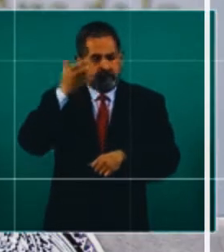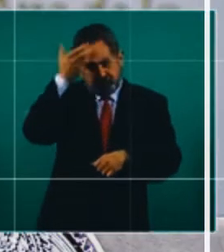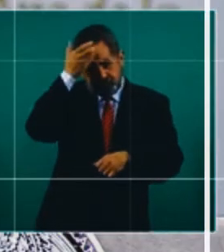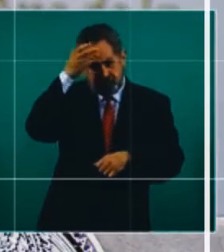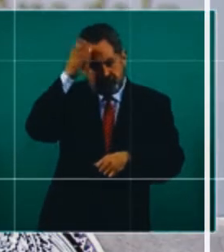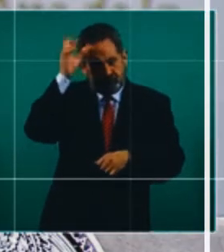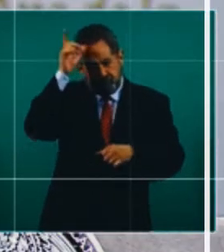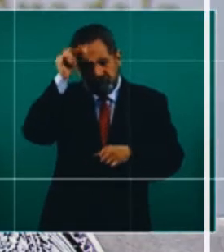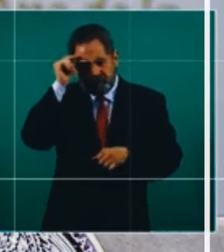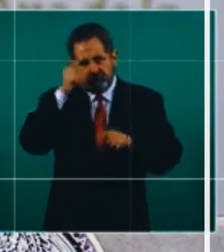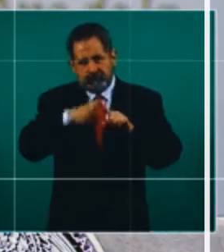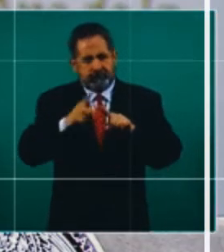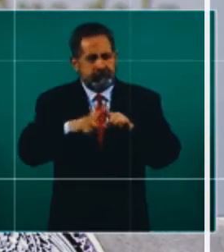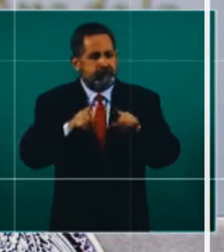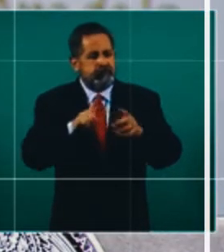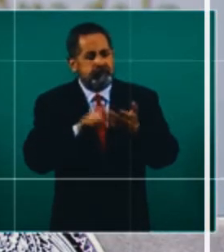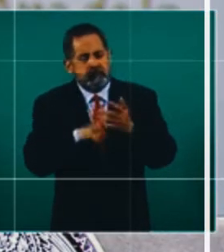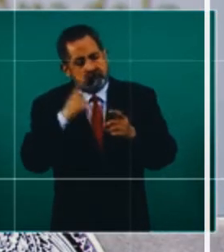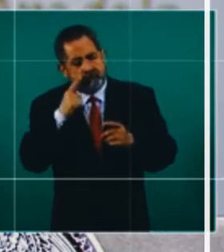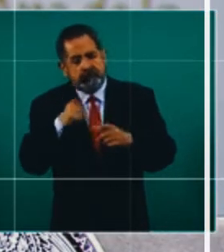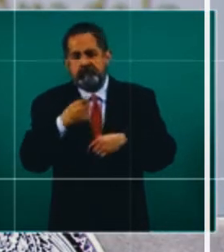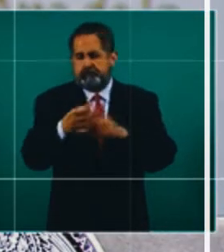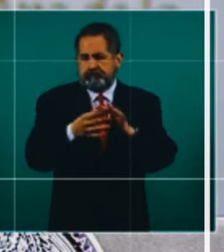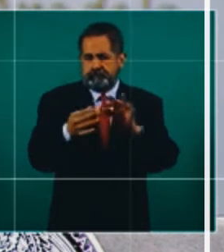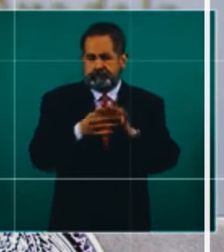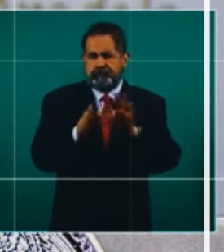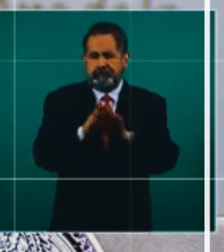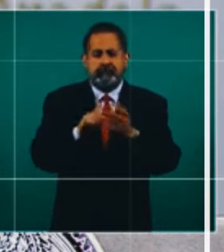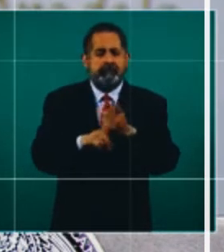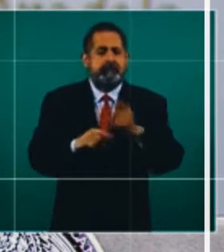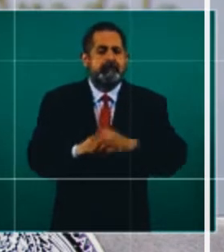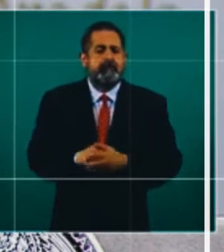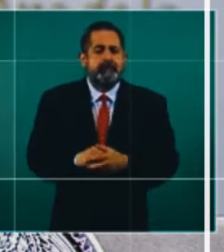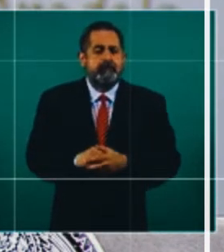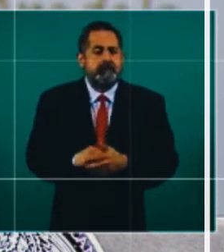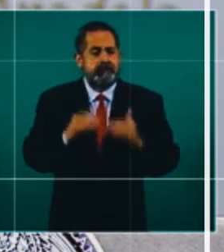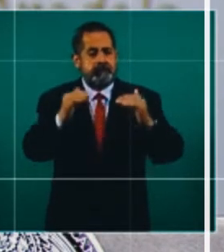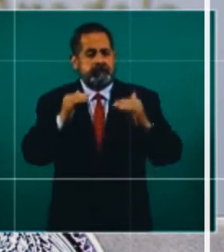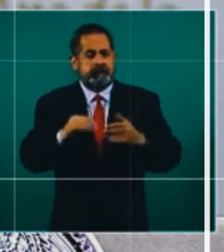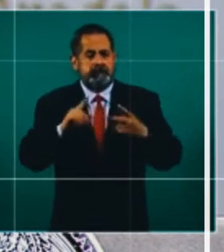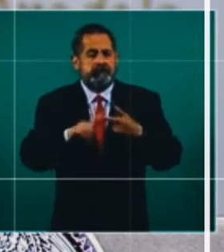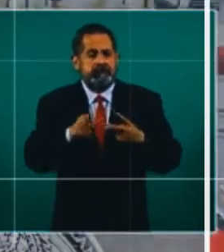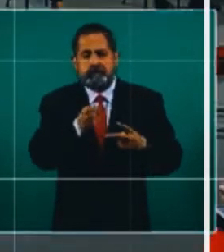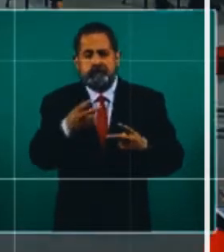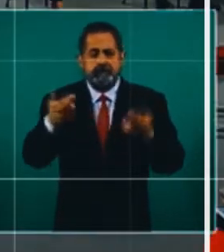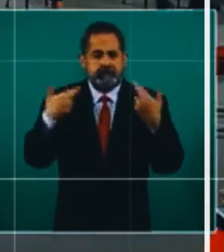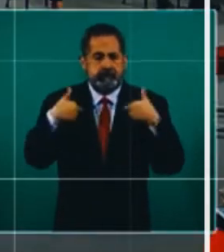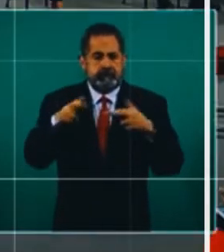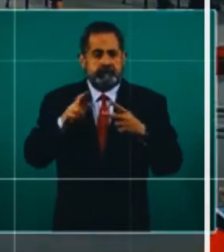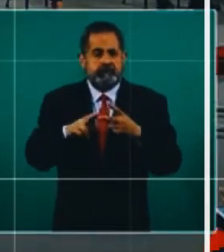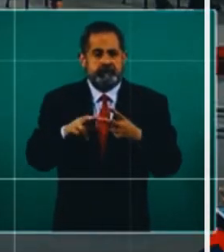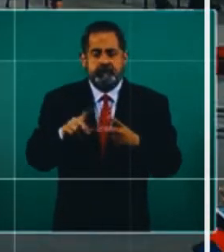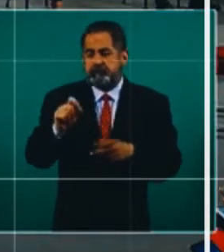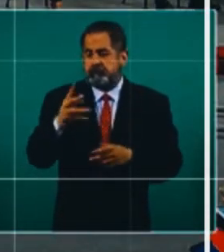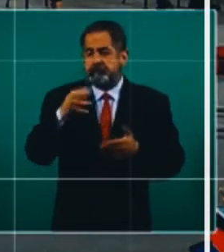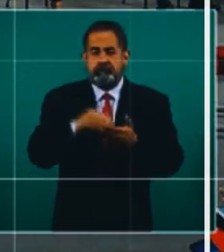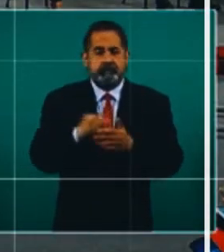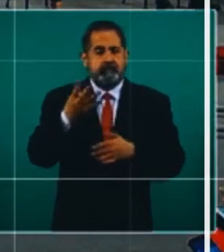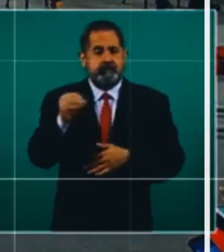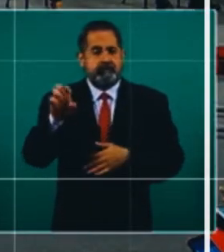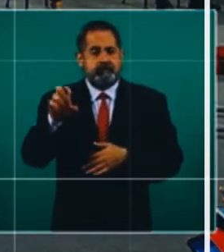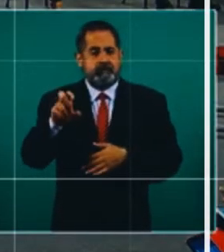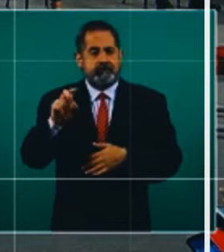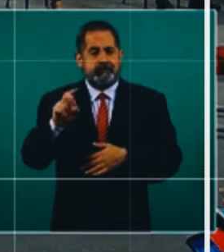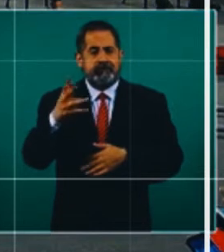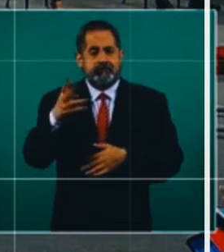voy a comentar sobre este detalle. El personal educativo, que en lo que se ve ahí, estas